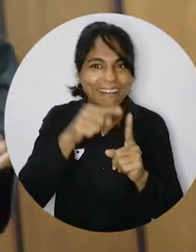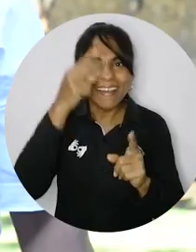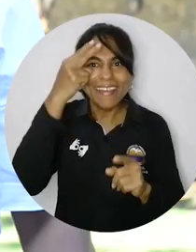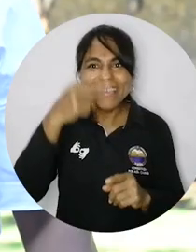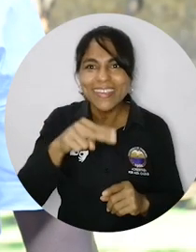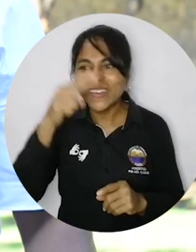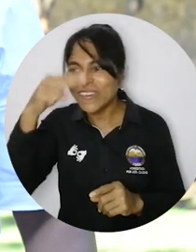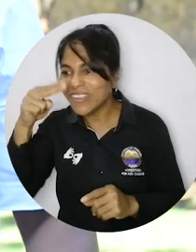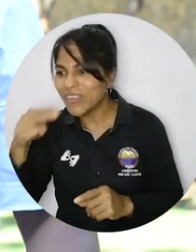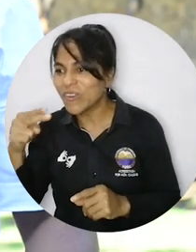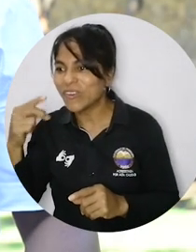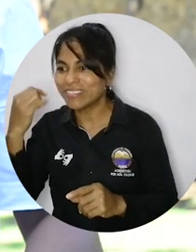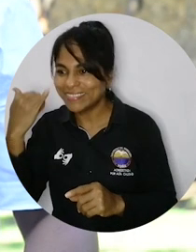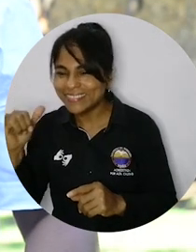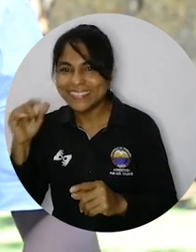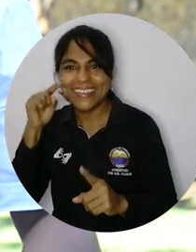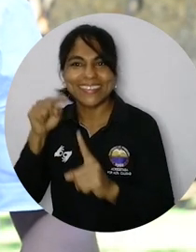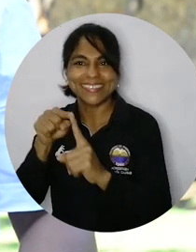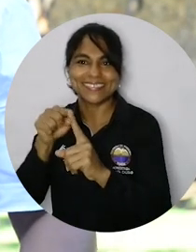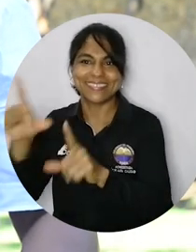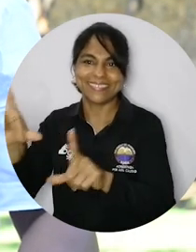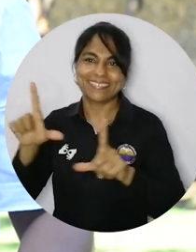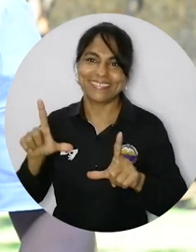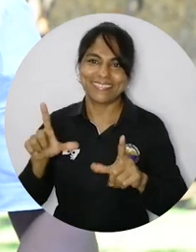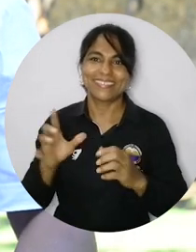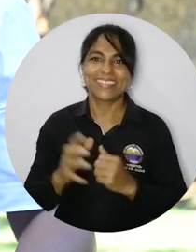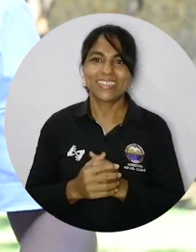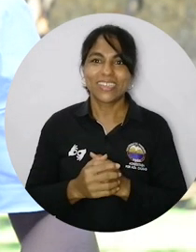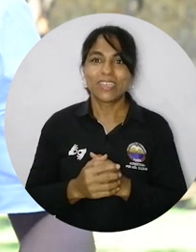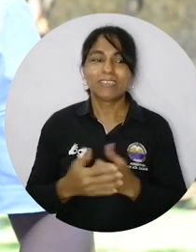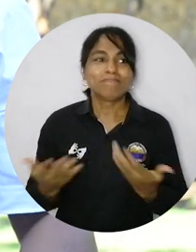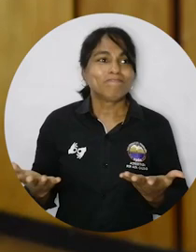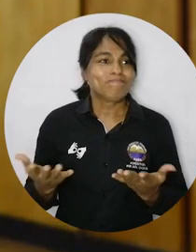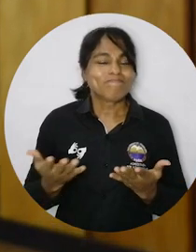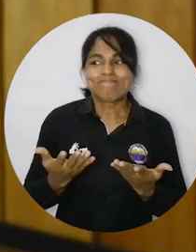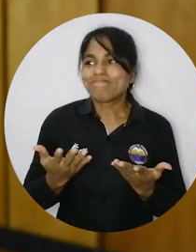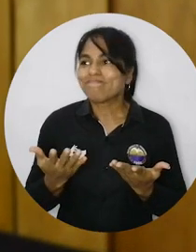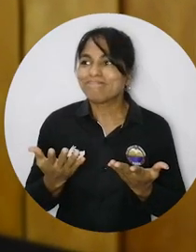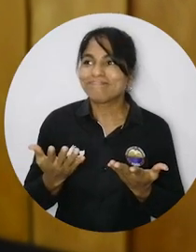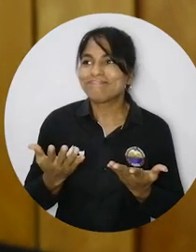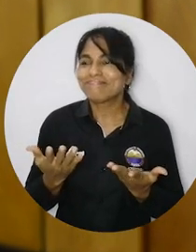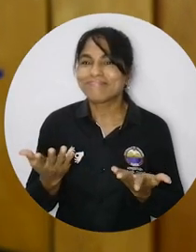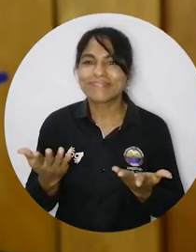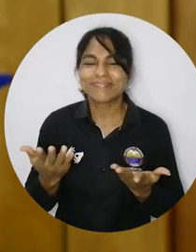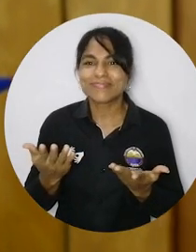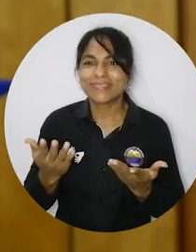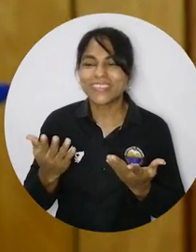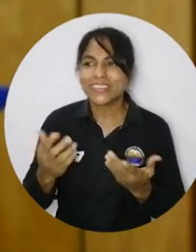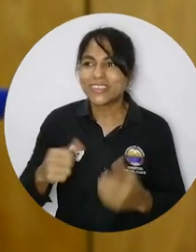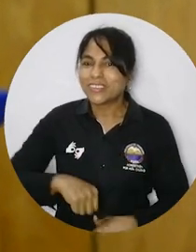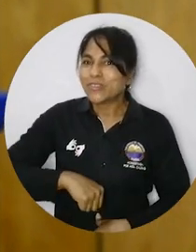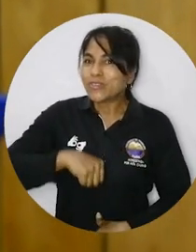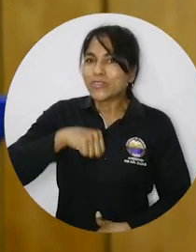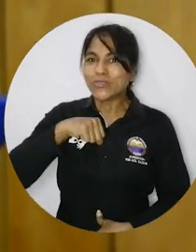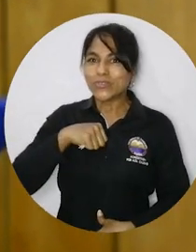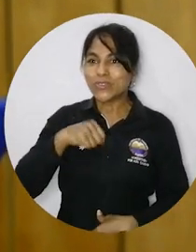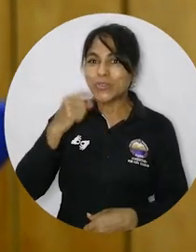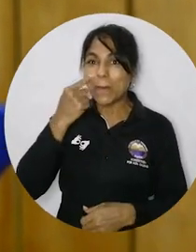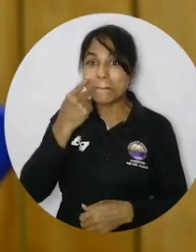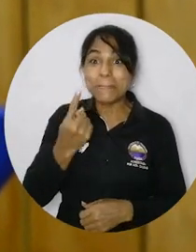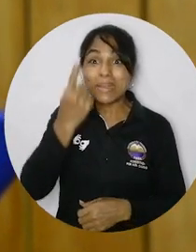de sus hijos no tengo palabras para decirle lo orgulloso que me siento Ella es la primera que se me está